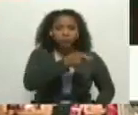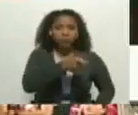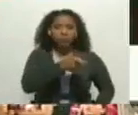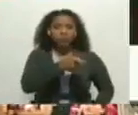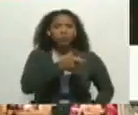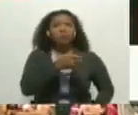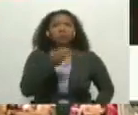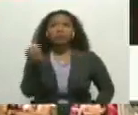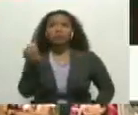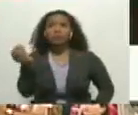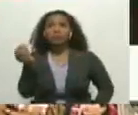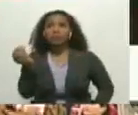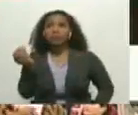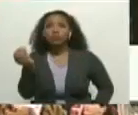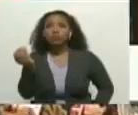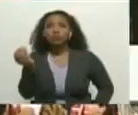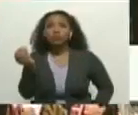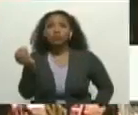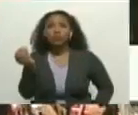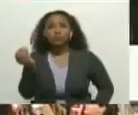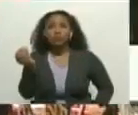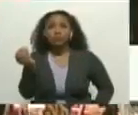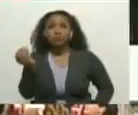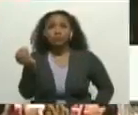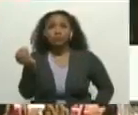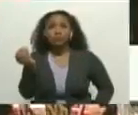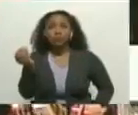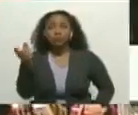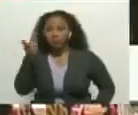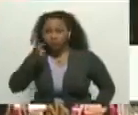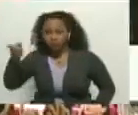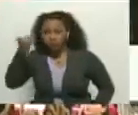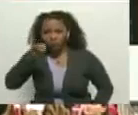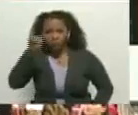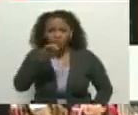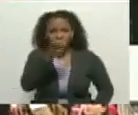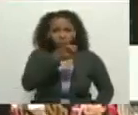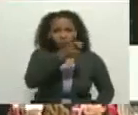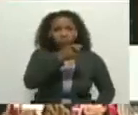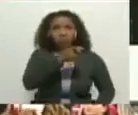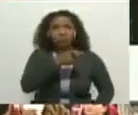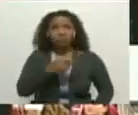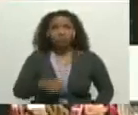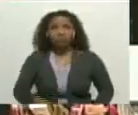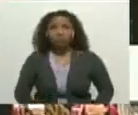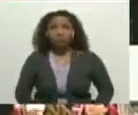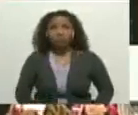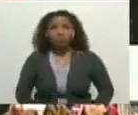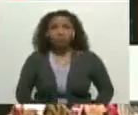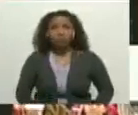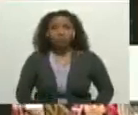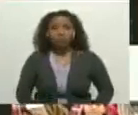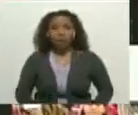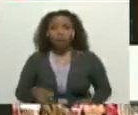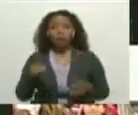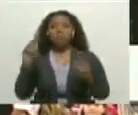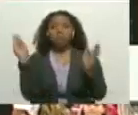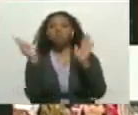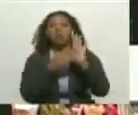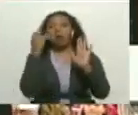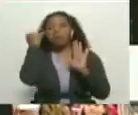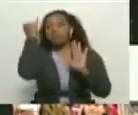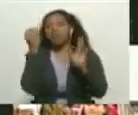¿Cómo? No, y Reward también dice. Guante, se busca. Buscado. Y ponían un precio ahí, a nosotros nos pusieron